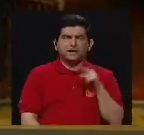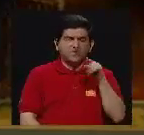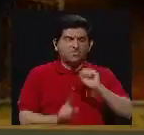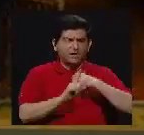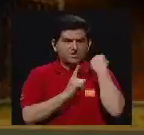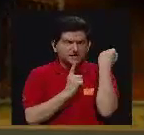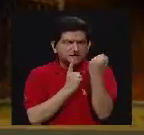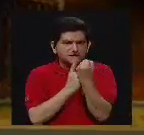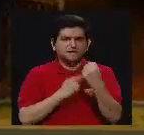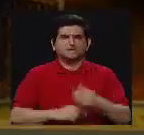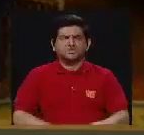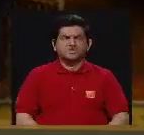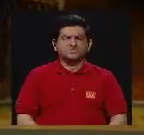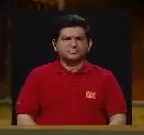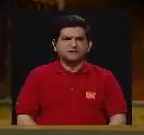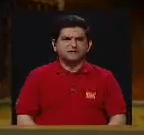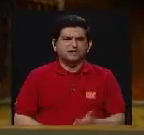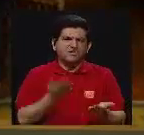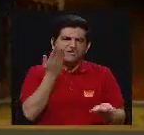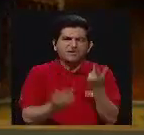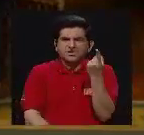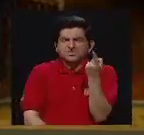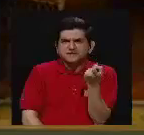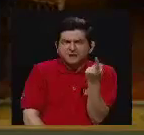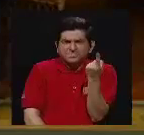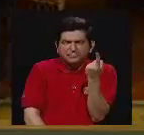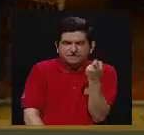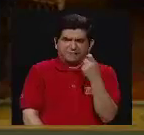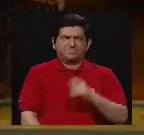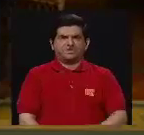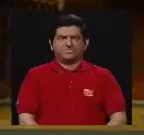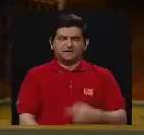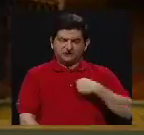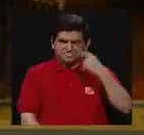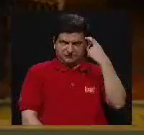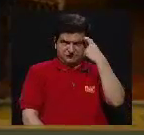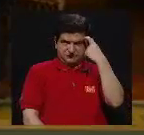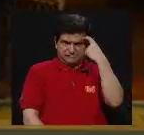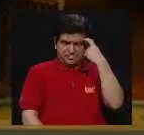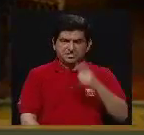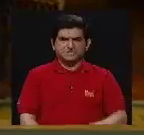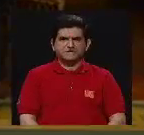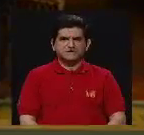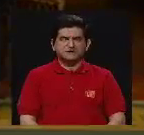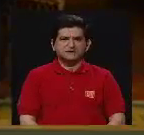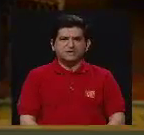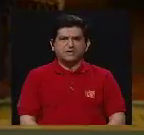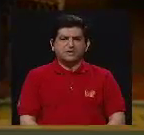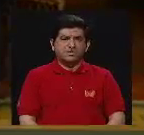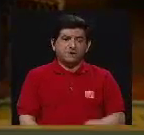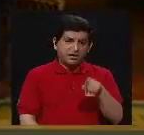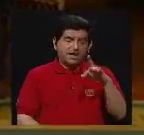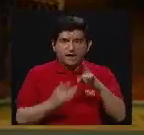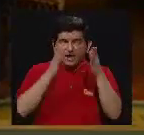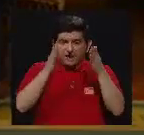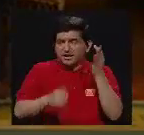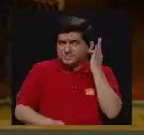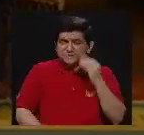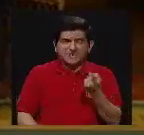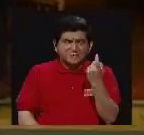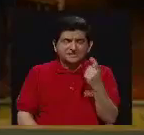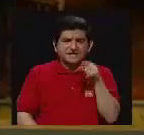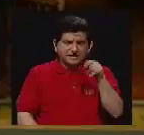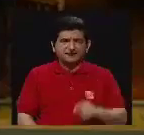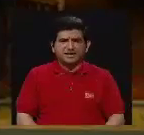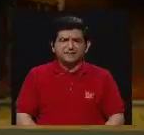parece que es un marco que suele faltar. Me parece que a Gimbutas le falta